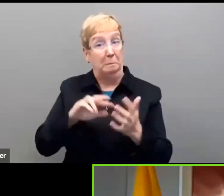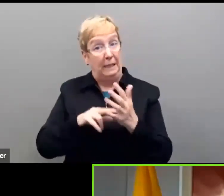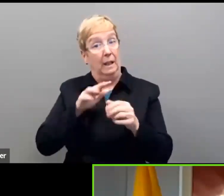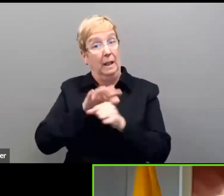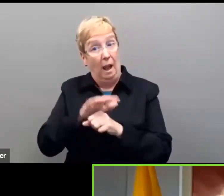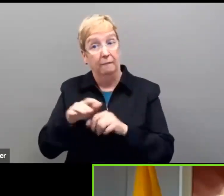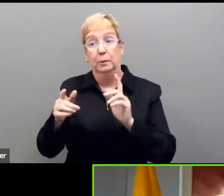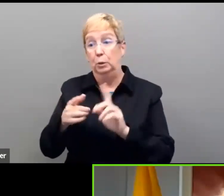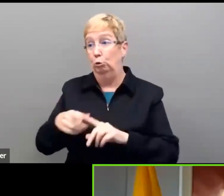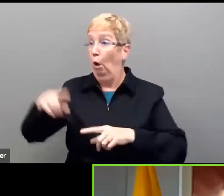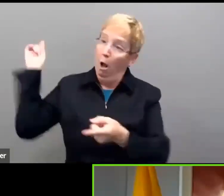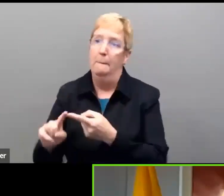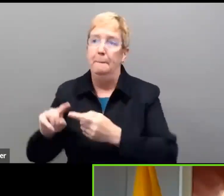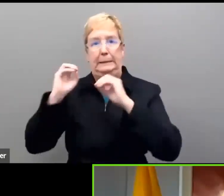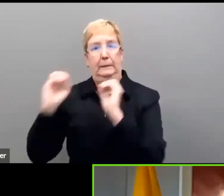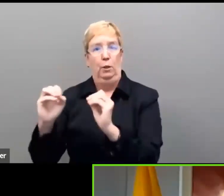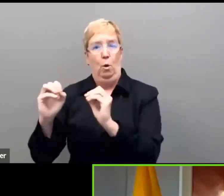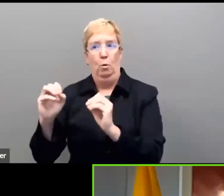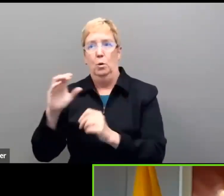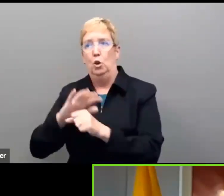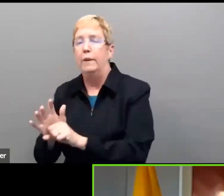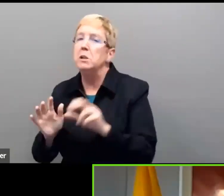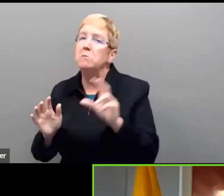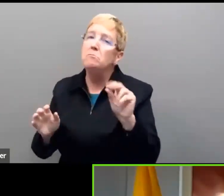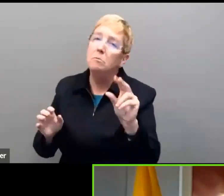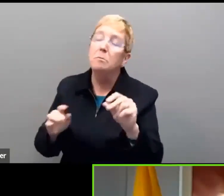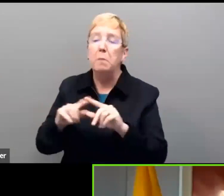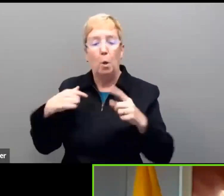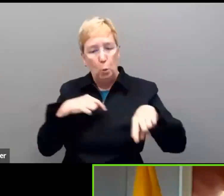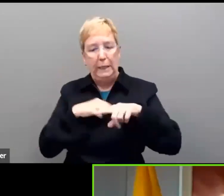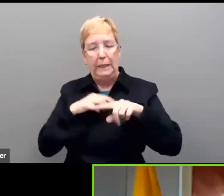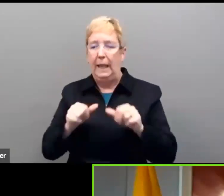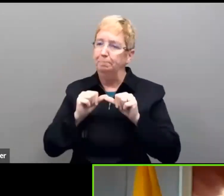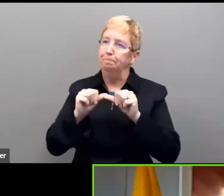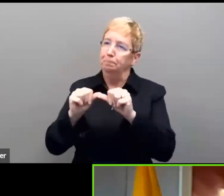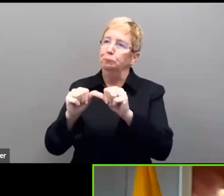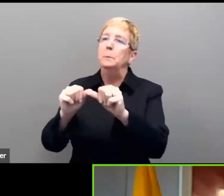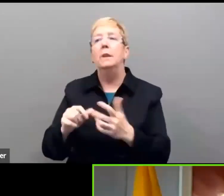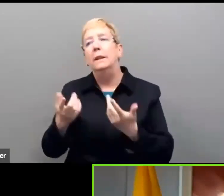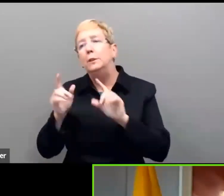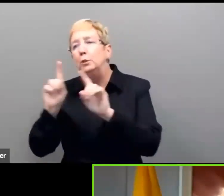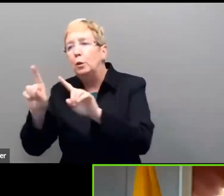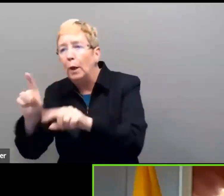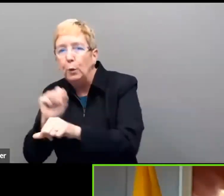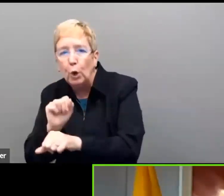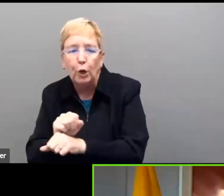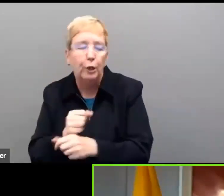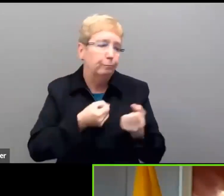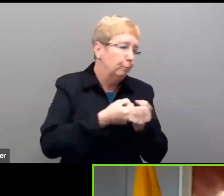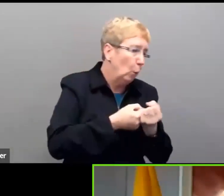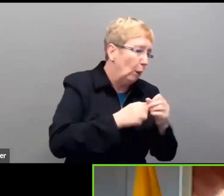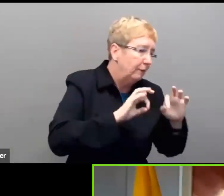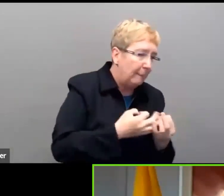tenemos riesgos que requieren cómo vamos a determinar nuestro tratamiento, y gracias, doctor Grace. Sí,